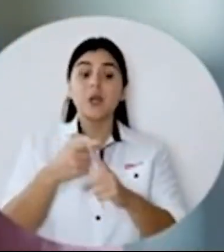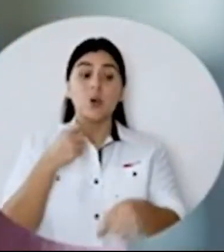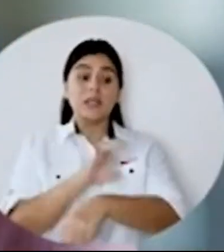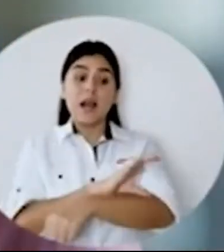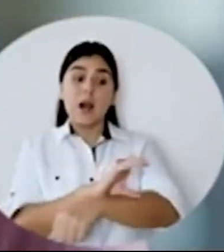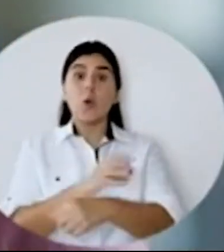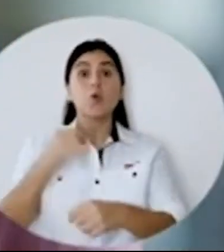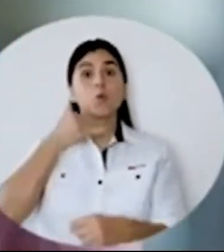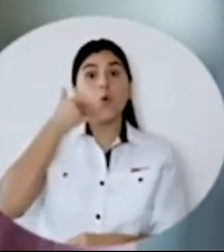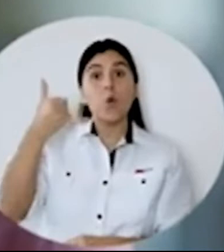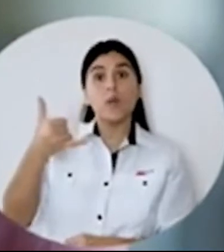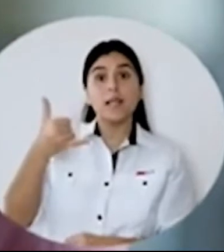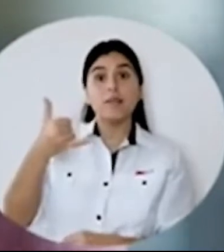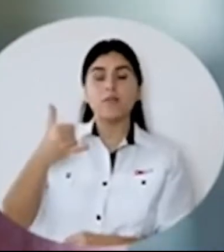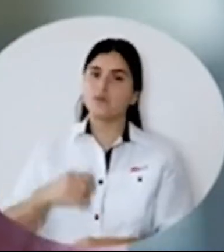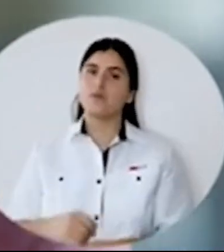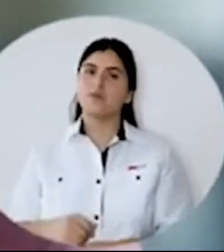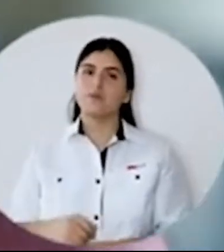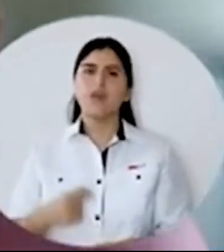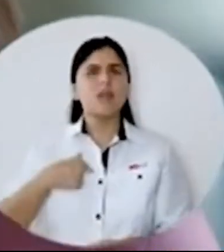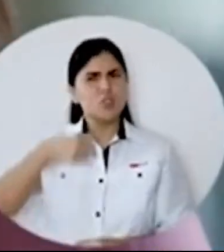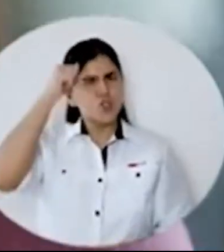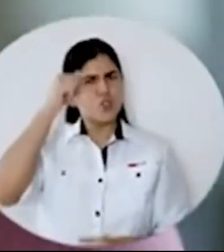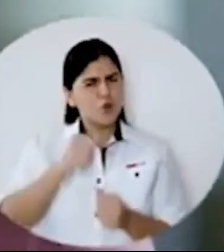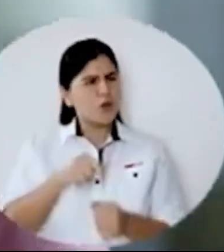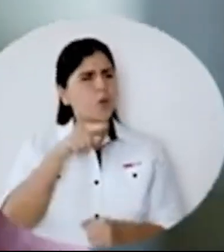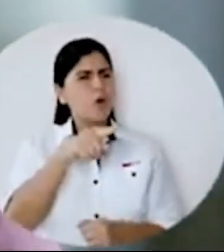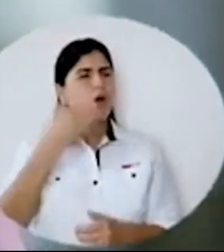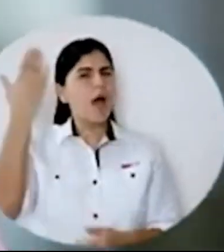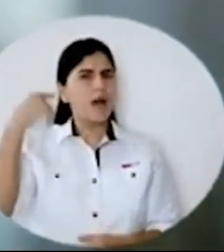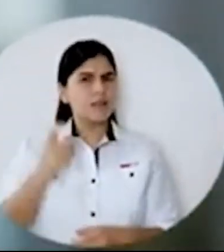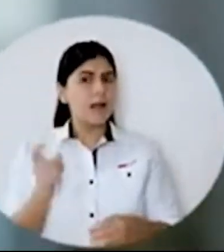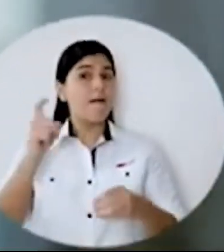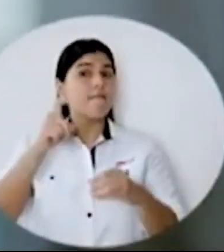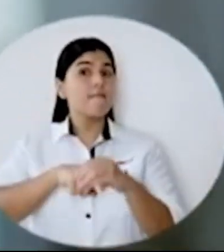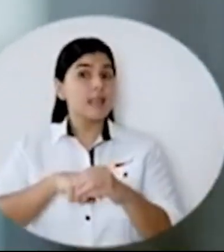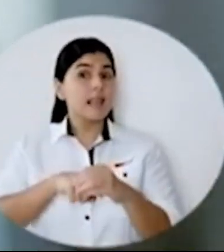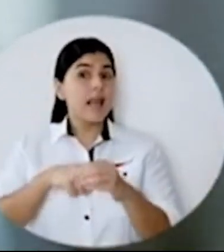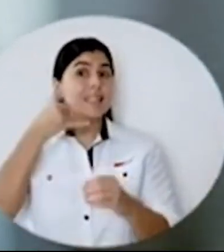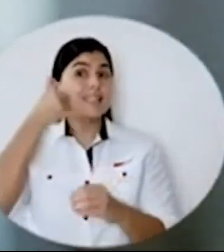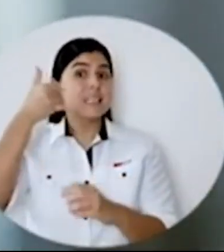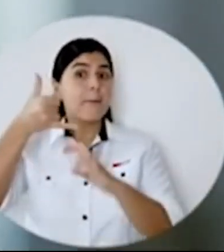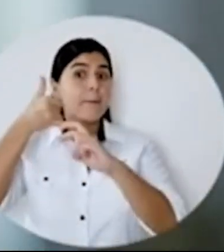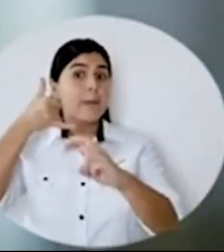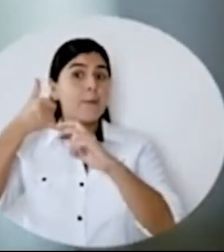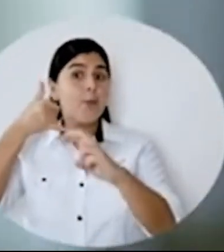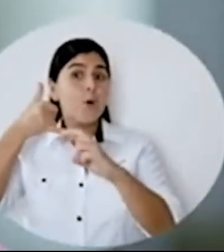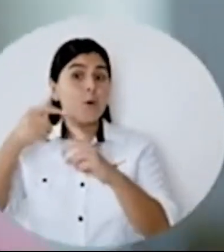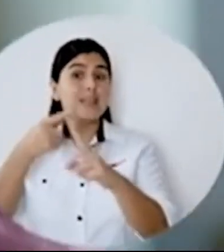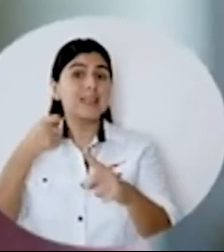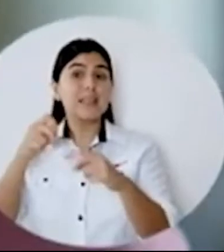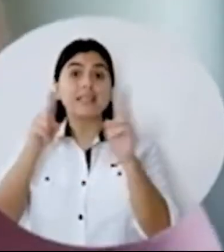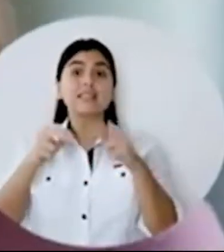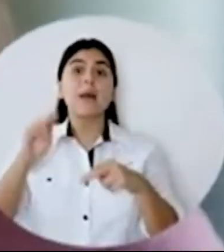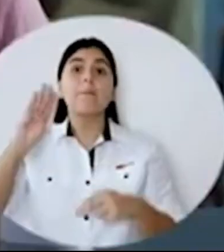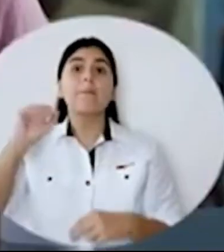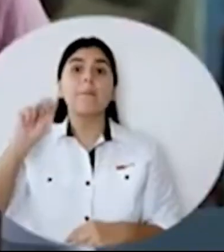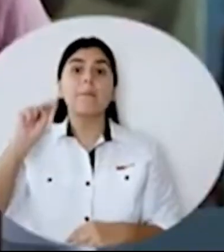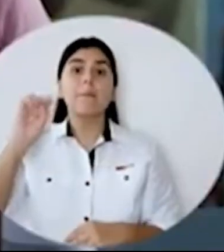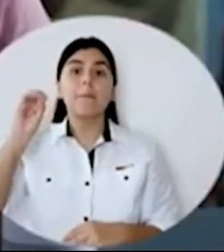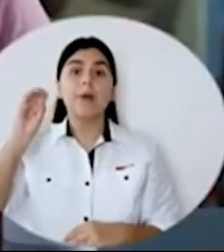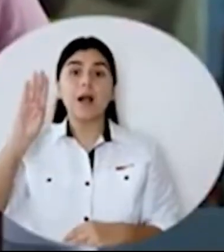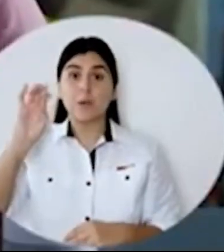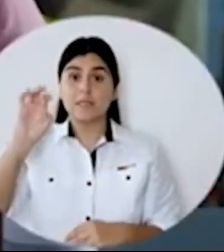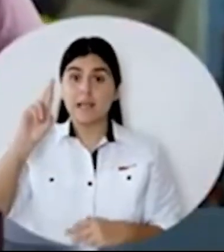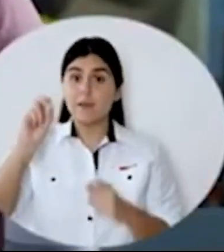teléfono. Es más, yo recuerdo que la vez pasada habíamos afiliado el Simpe Móvil desde bancobcr.com. Sí,